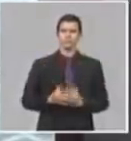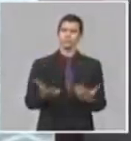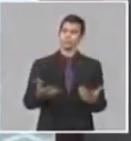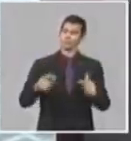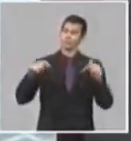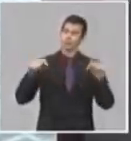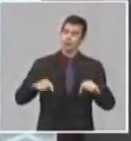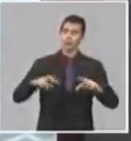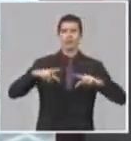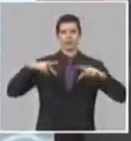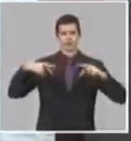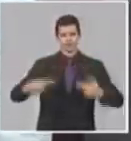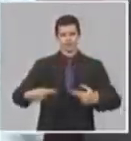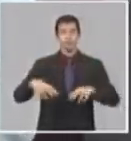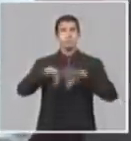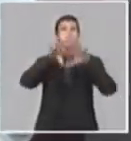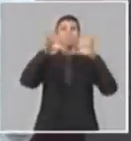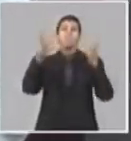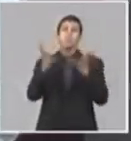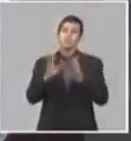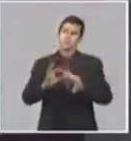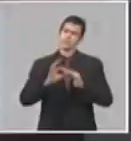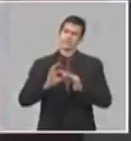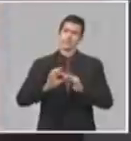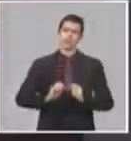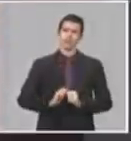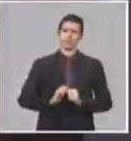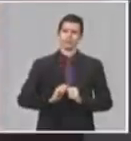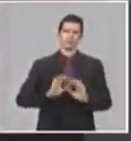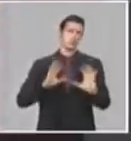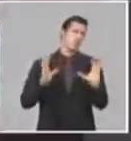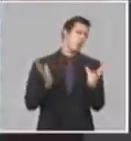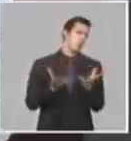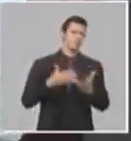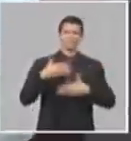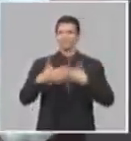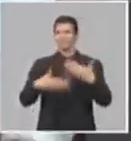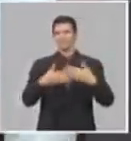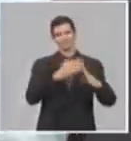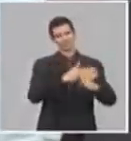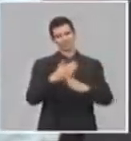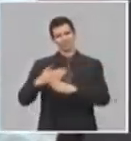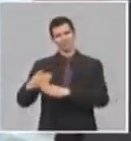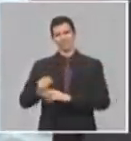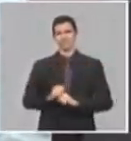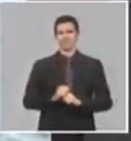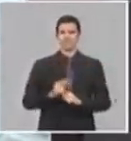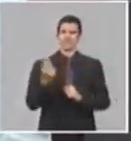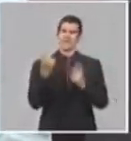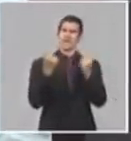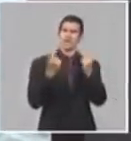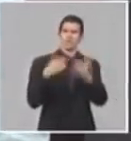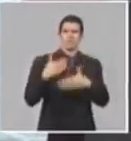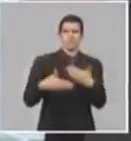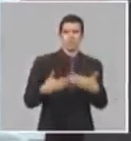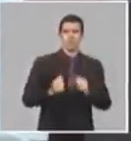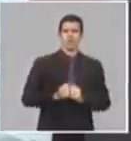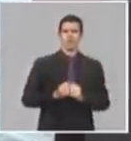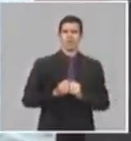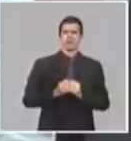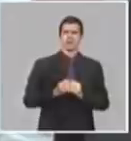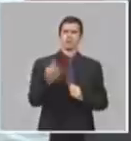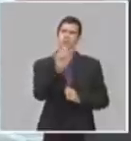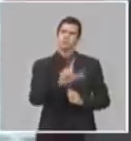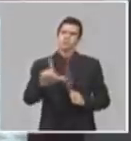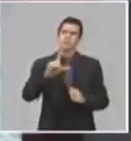anteriormente y reforzada por los problemas que atraviesa la administración norteamericana. Y ustedes han visto todos los problemas económicos que tiene,